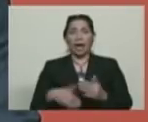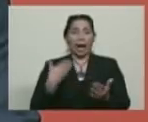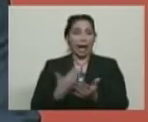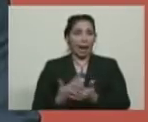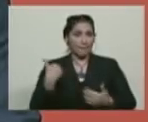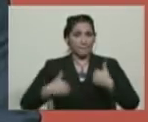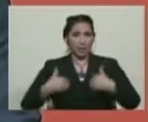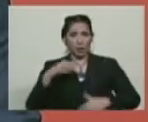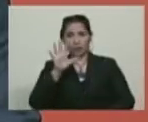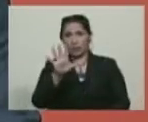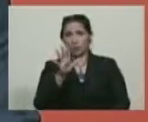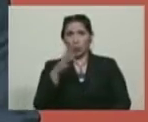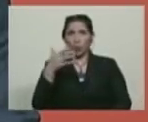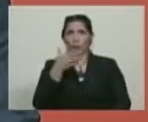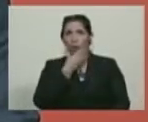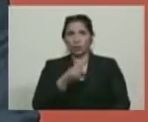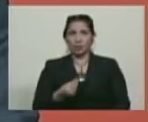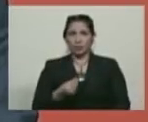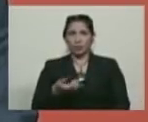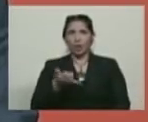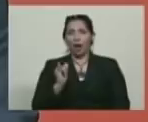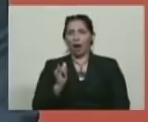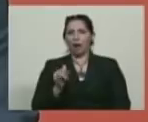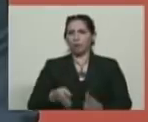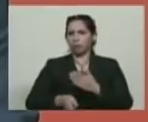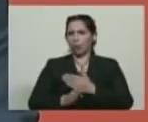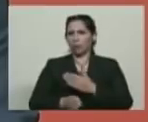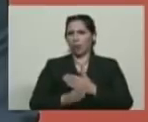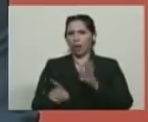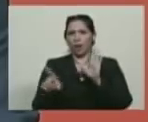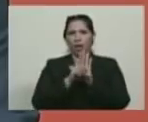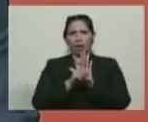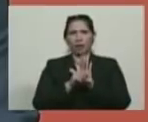miércoles tiene curso legal